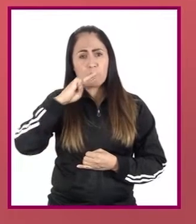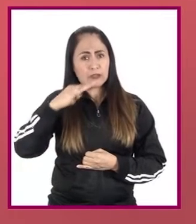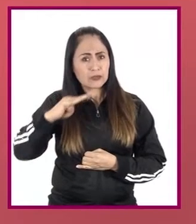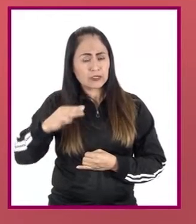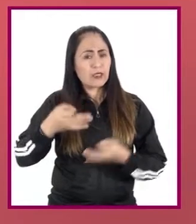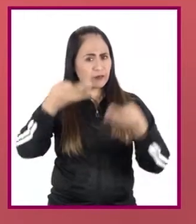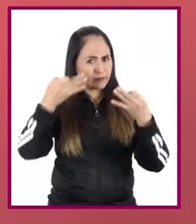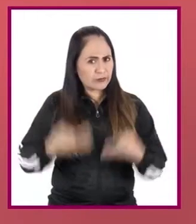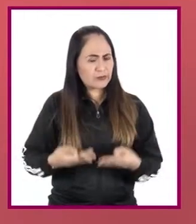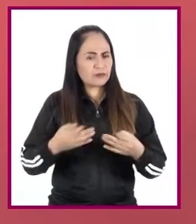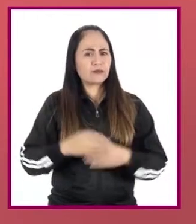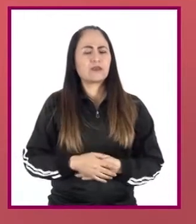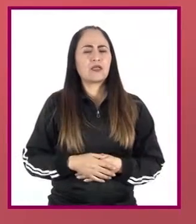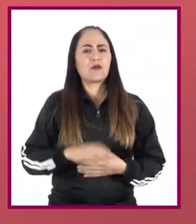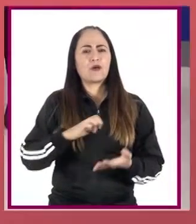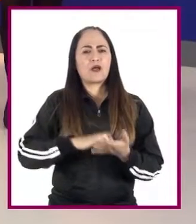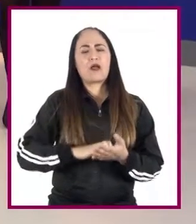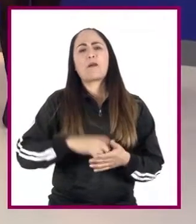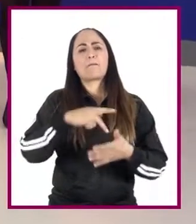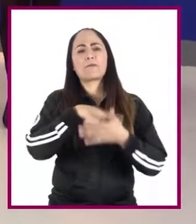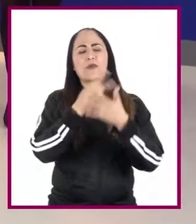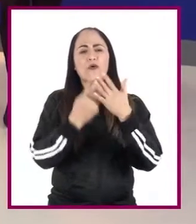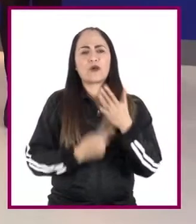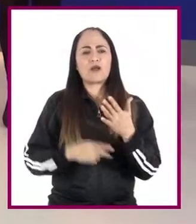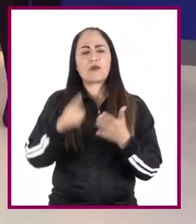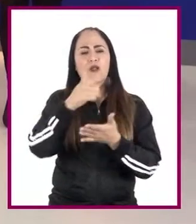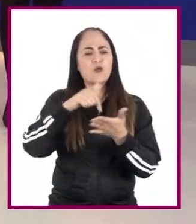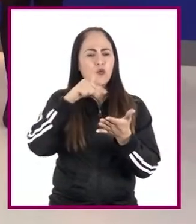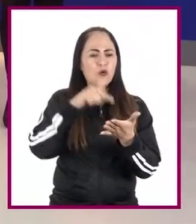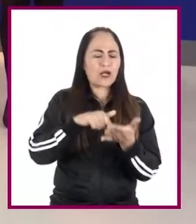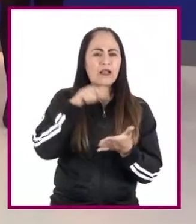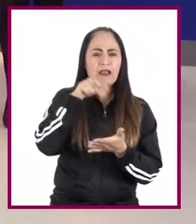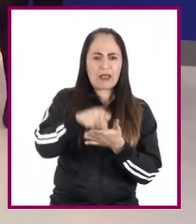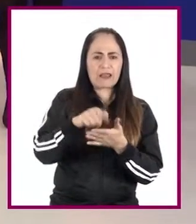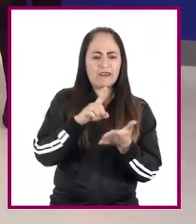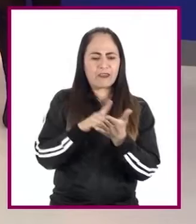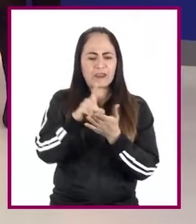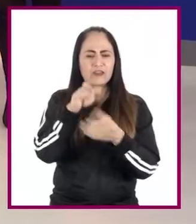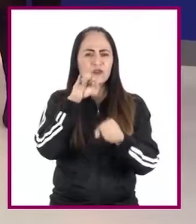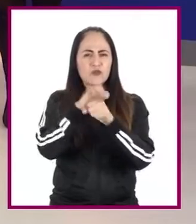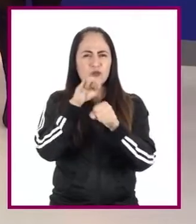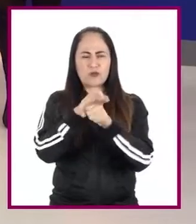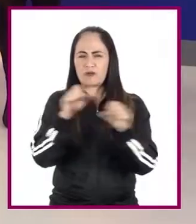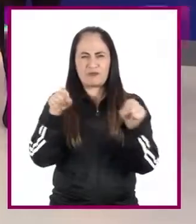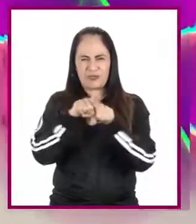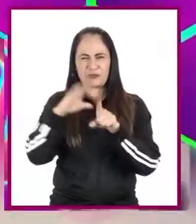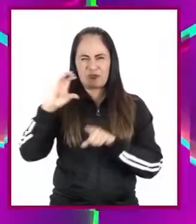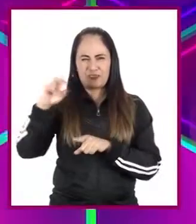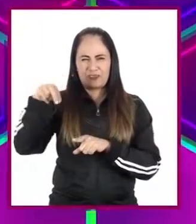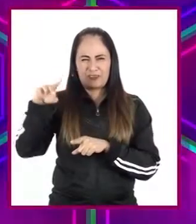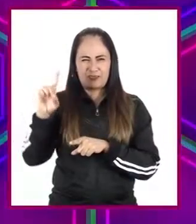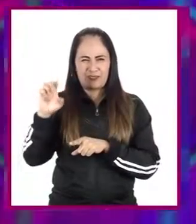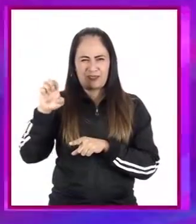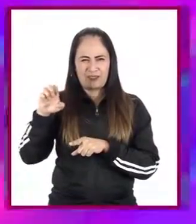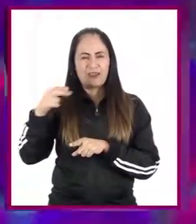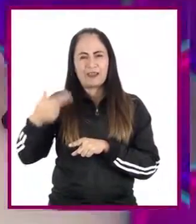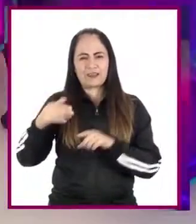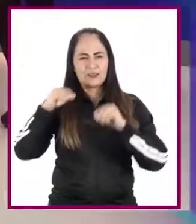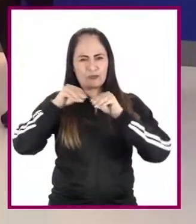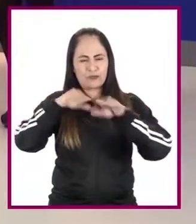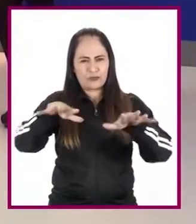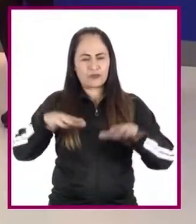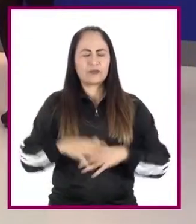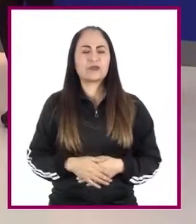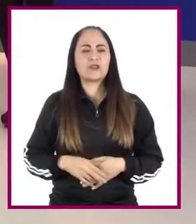campaña oficial Lugares donde se defienden derechos, difundida por la Comisión Nacional de los Derechos Humanos. Los lugares donde